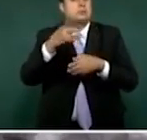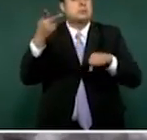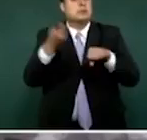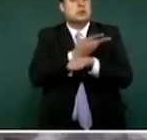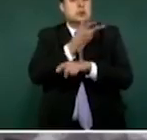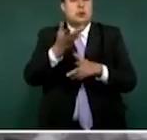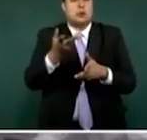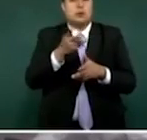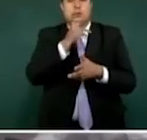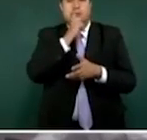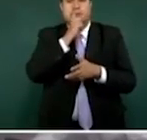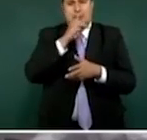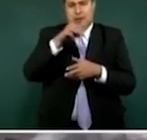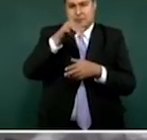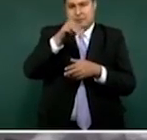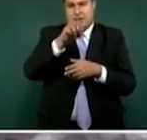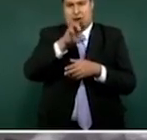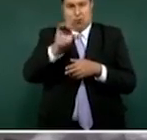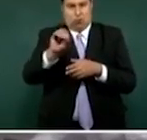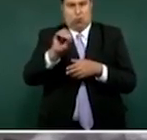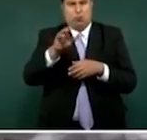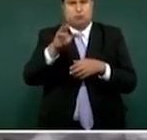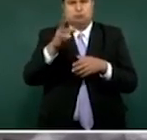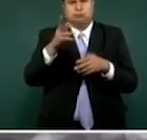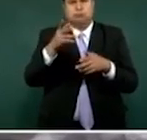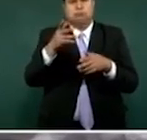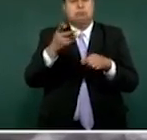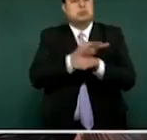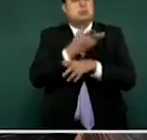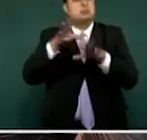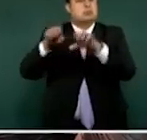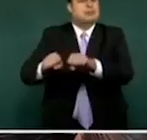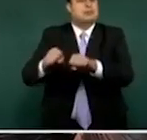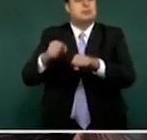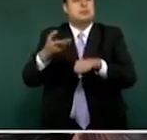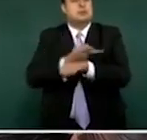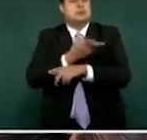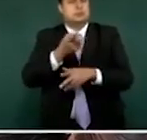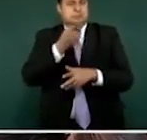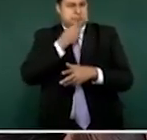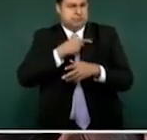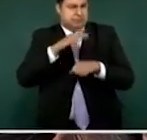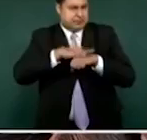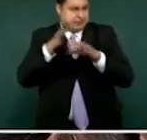reacciones sobre esta detención, por esta detención. Gracias. Déjame acabar.